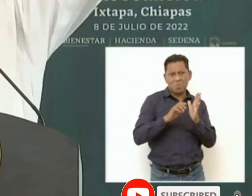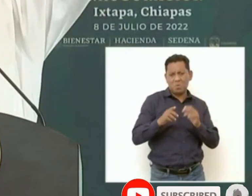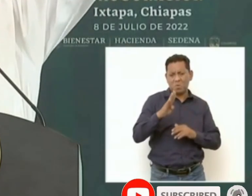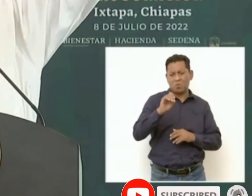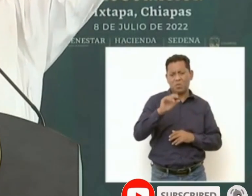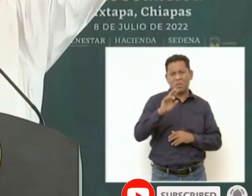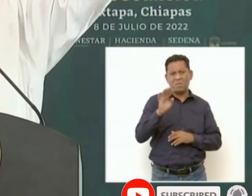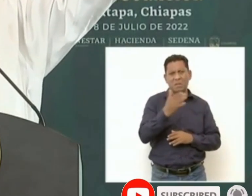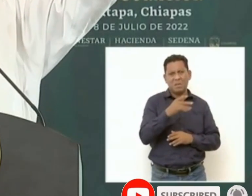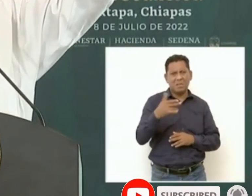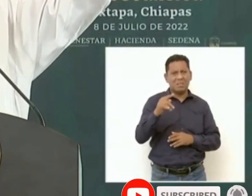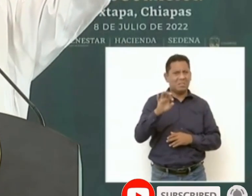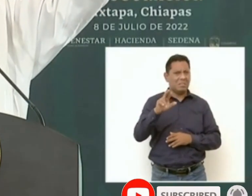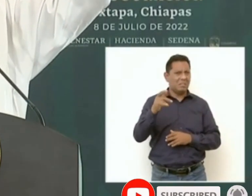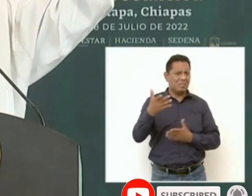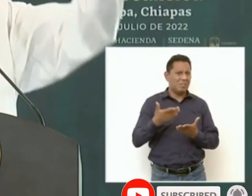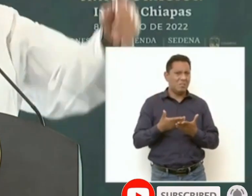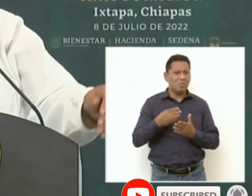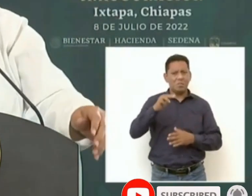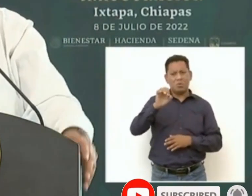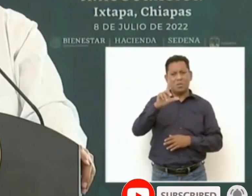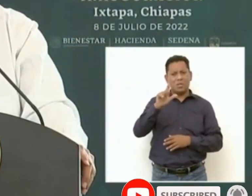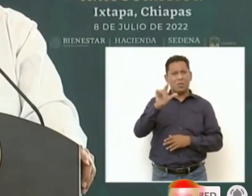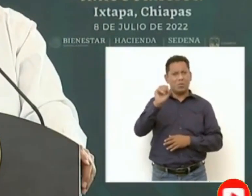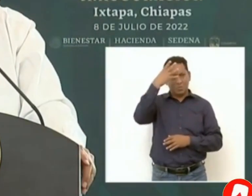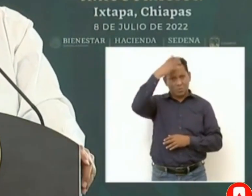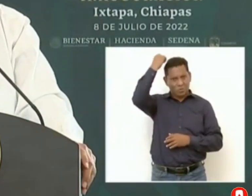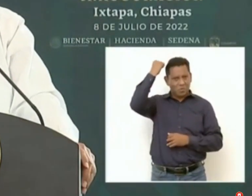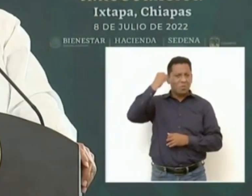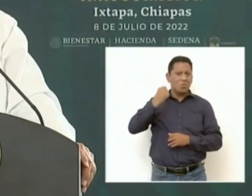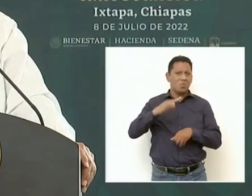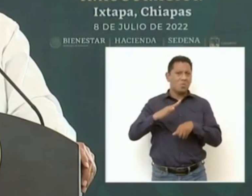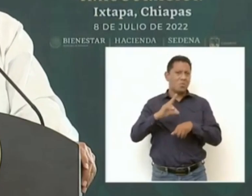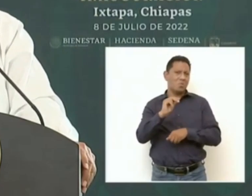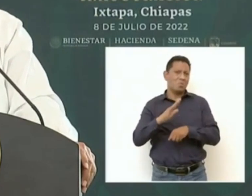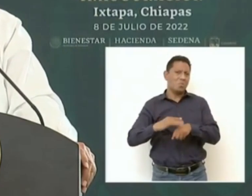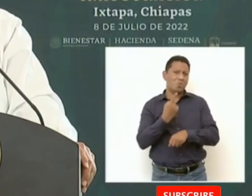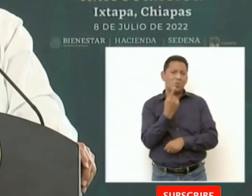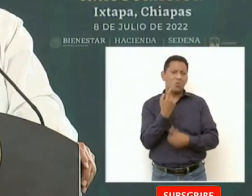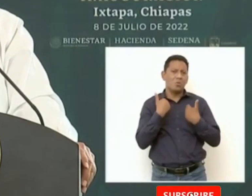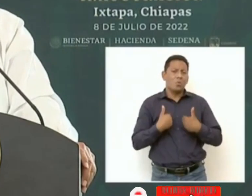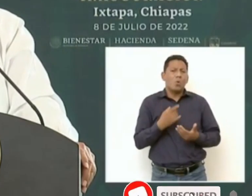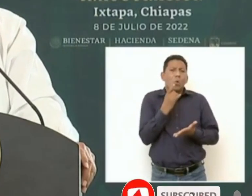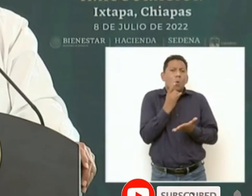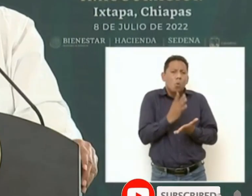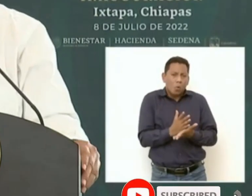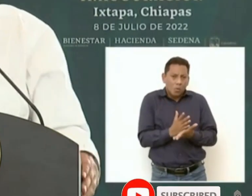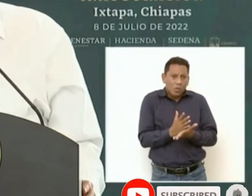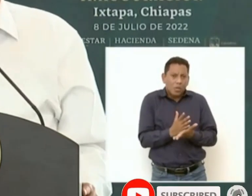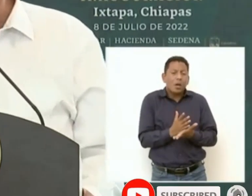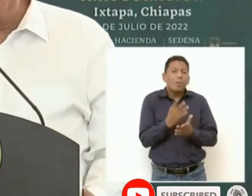Bolívar, como Higgins, como Morelos, porque yo nada más